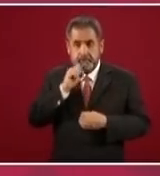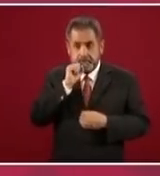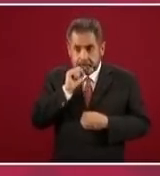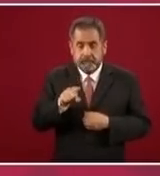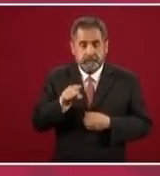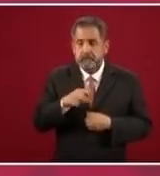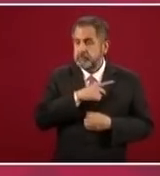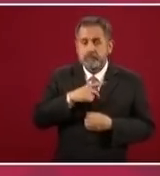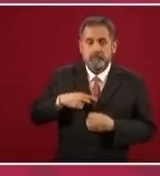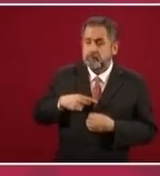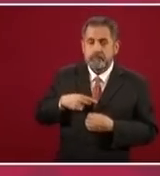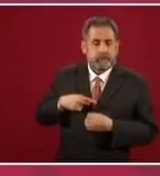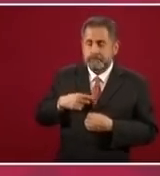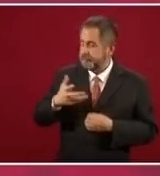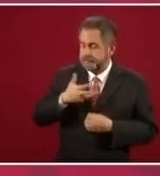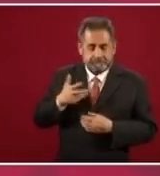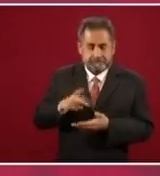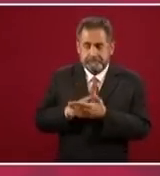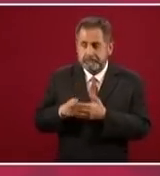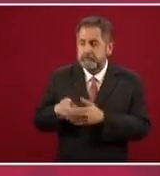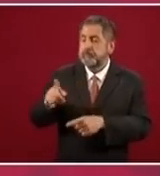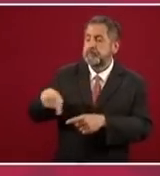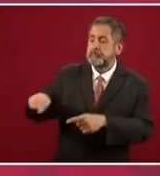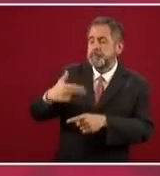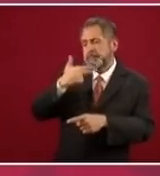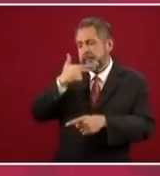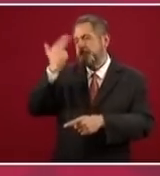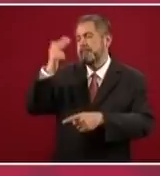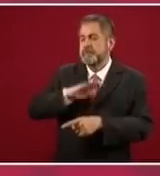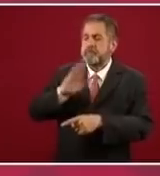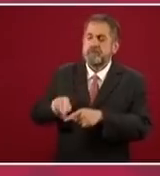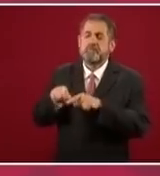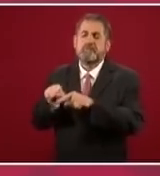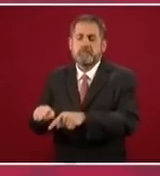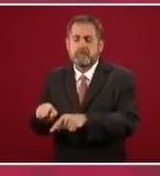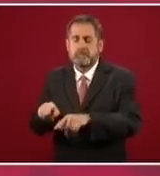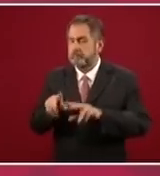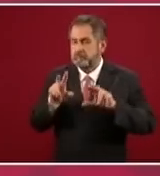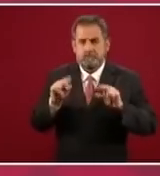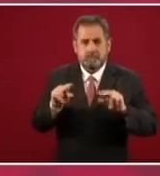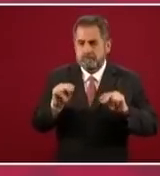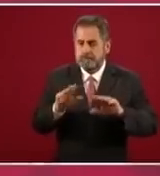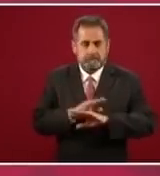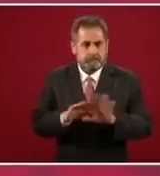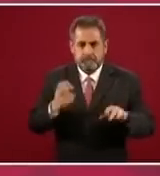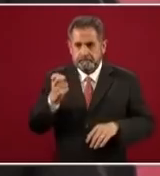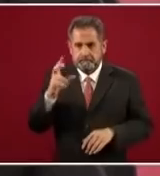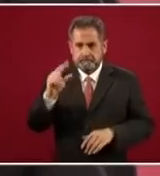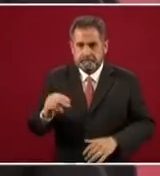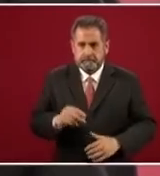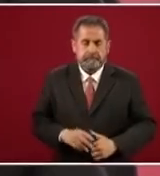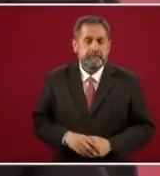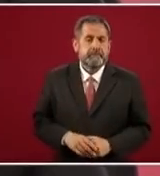no tiene derecho a poner en riesgo la vida de los demás.